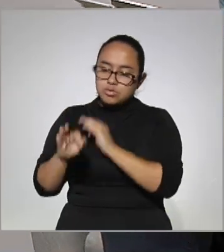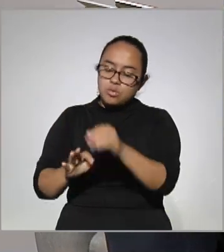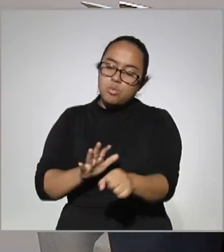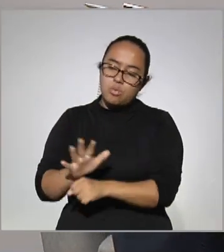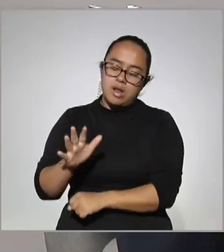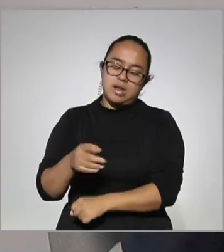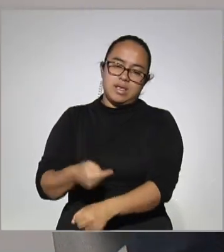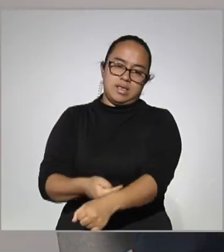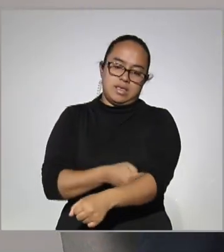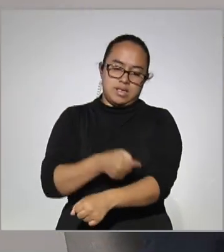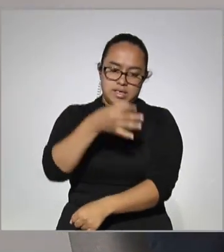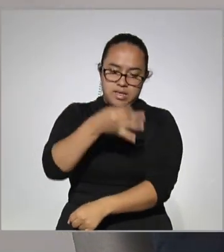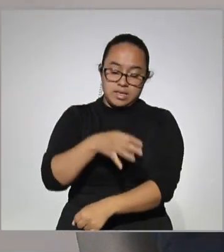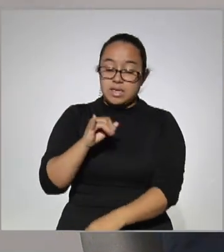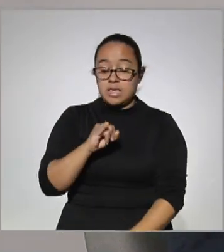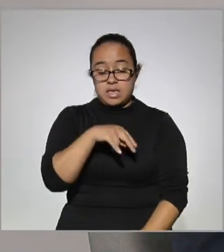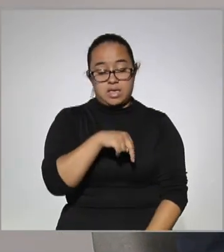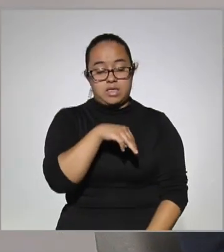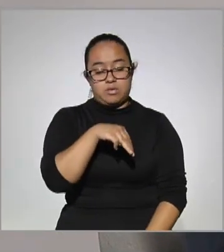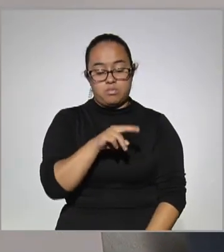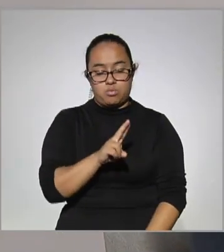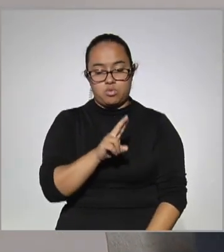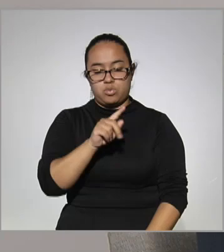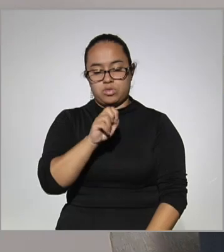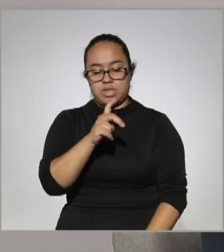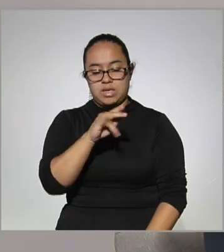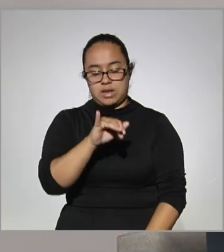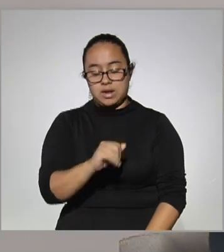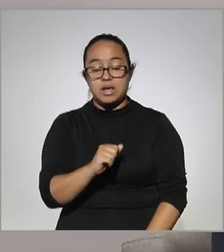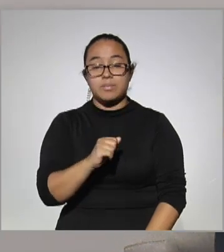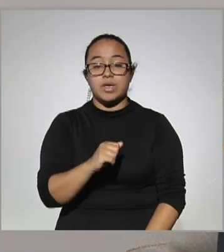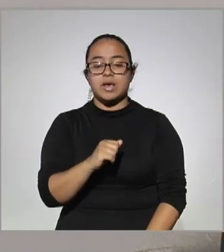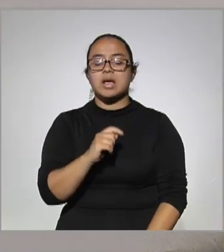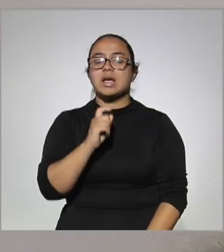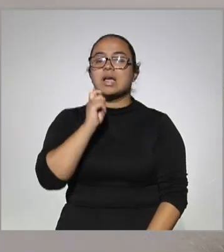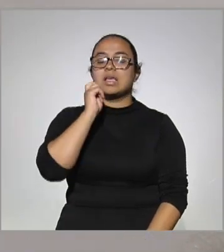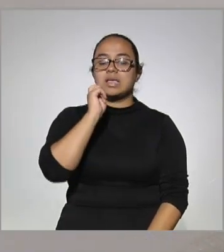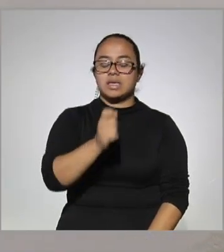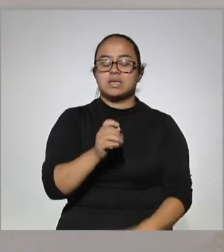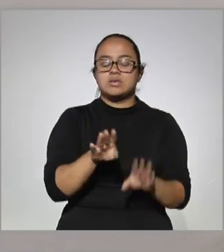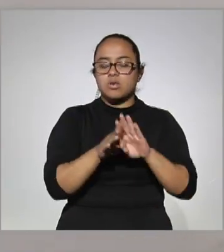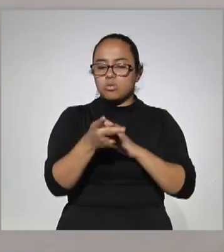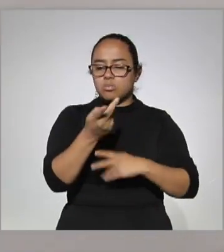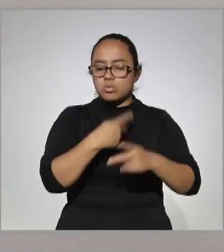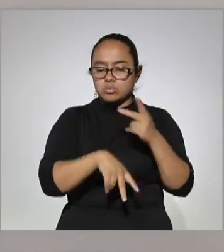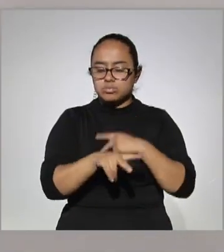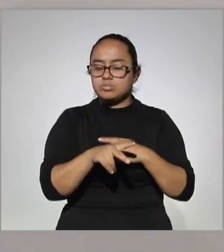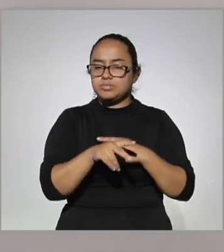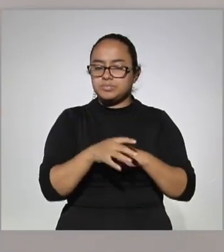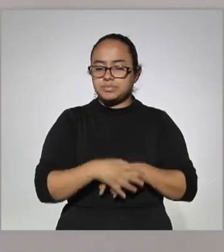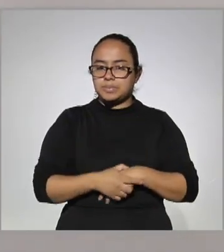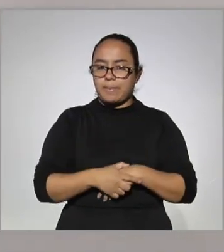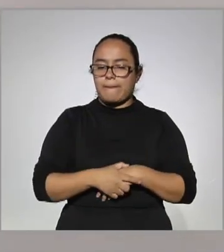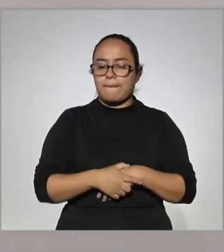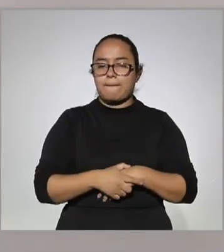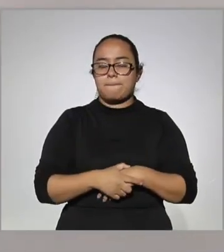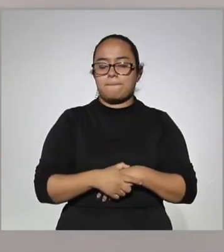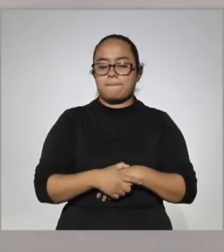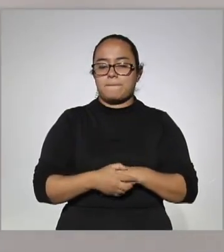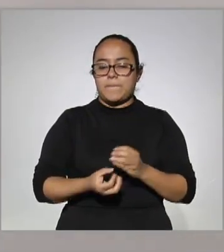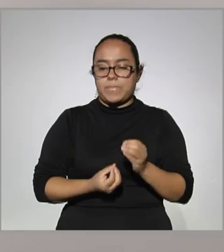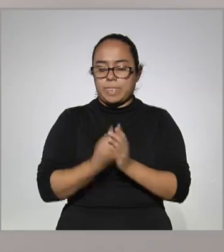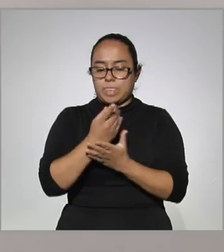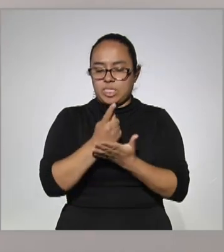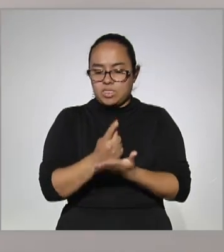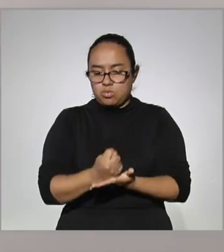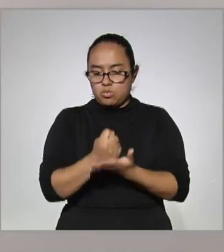quimioterapia. La inmunoterapia son tratamientos que están ingresando a las nuevas